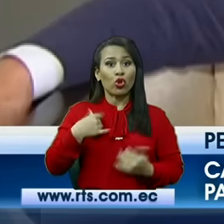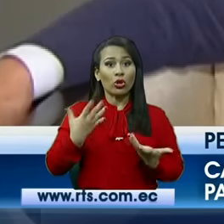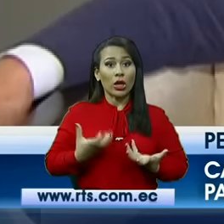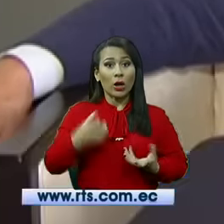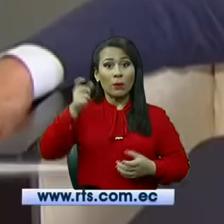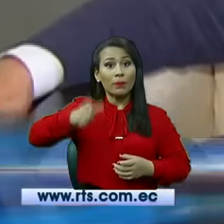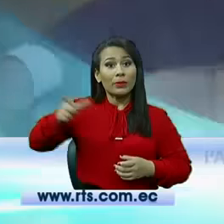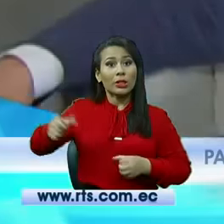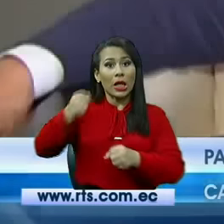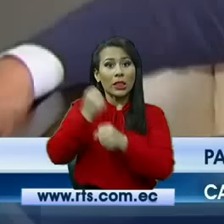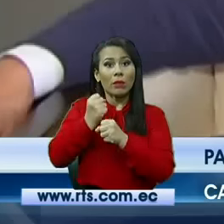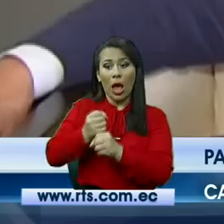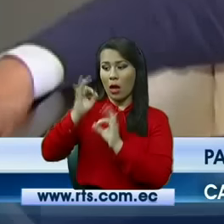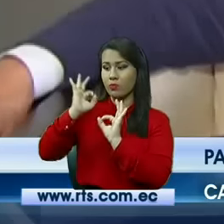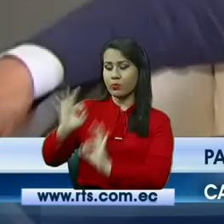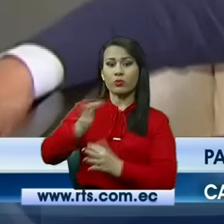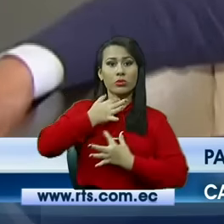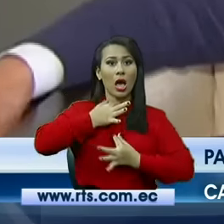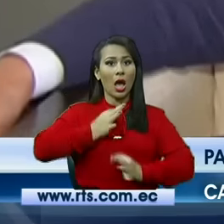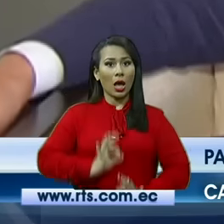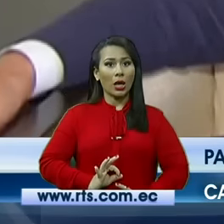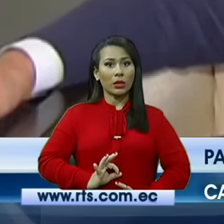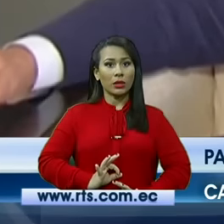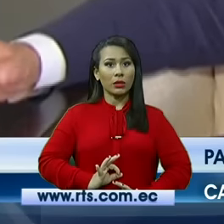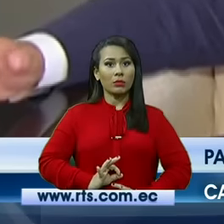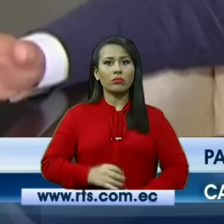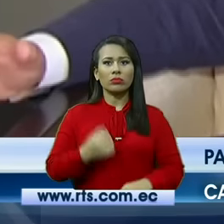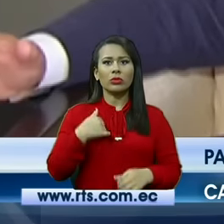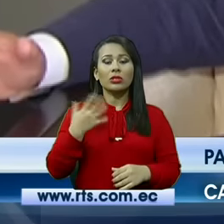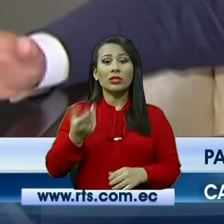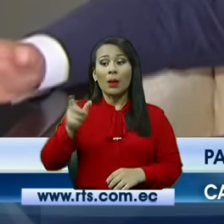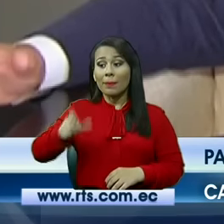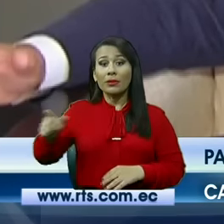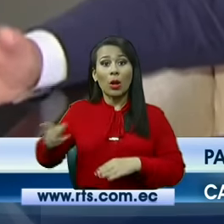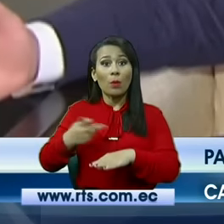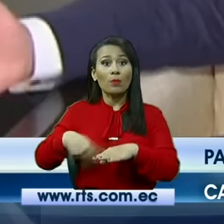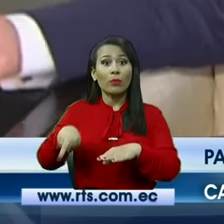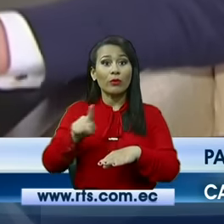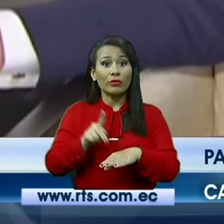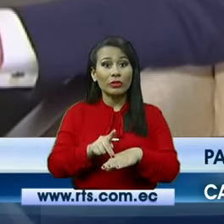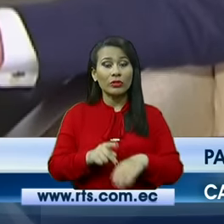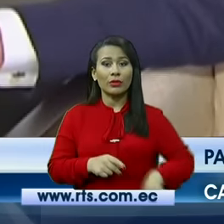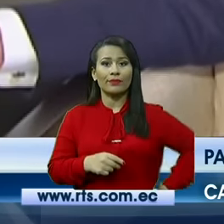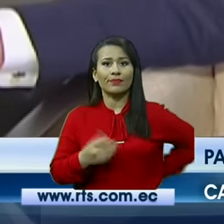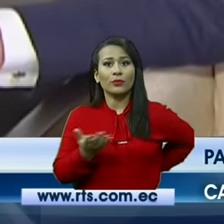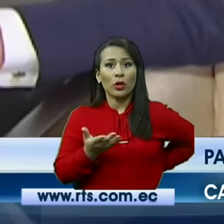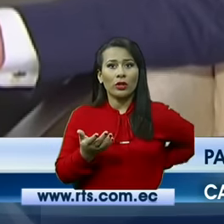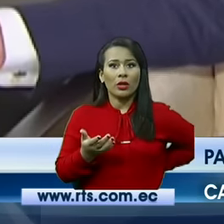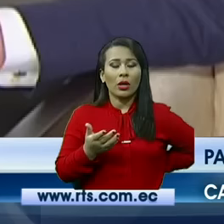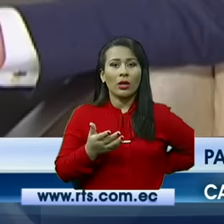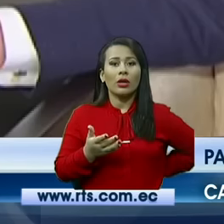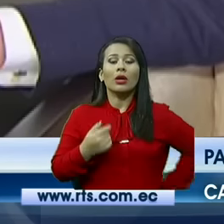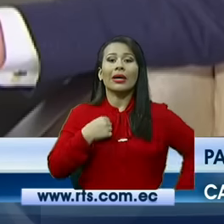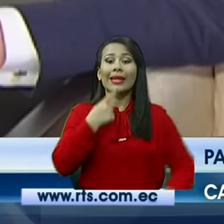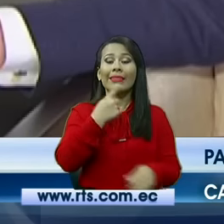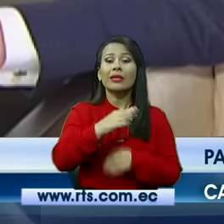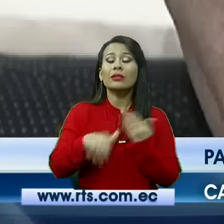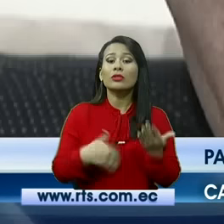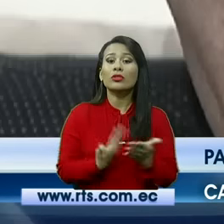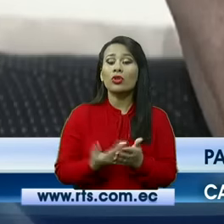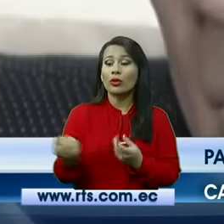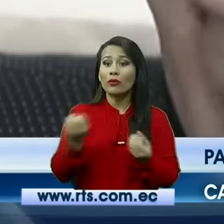profesionales de calidades y cualidades es decir Ellos tendrán que revisar la ley para que la sociedad ecuatoriana no siga recibiendo estos